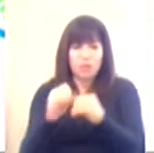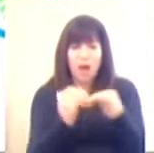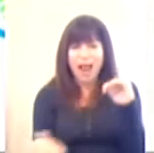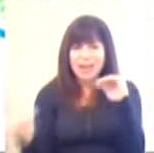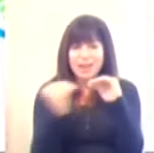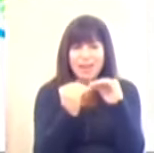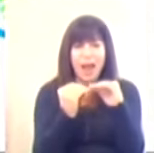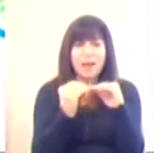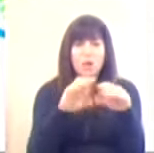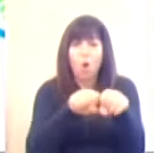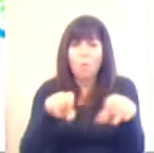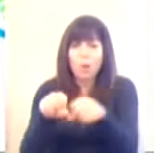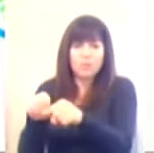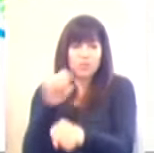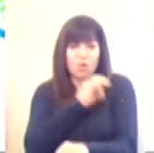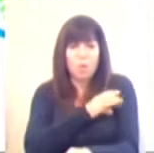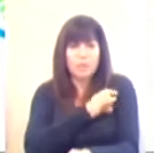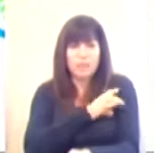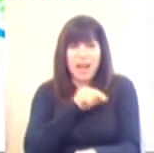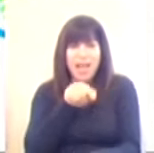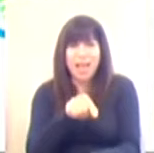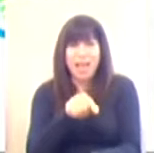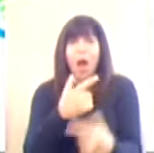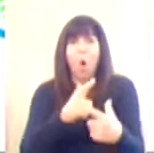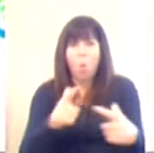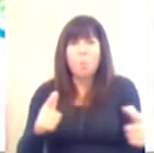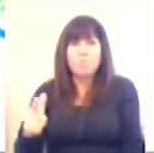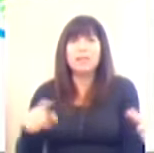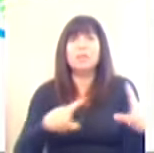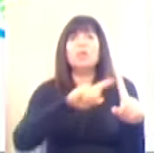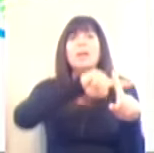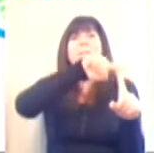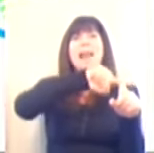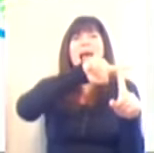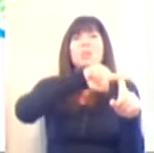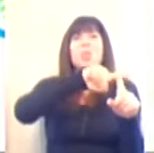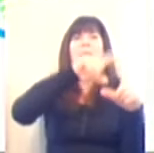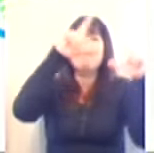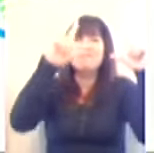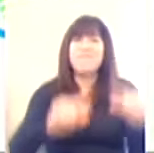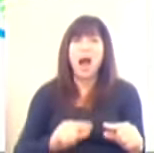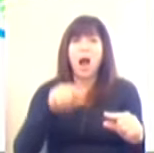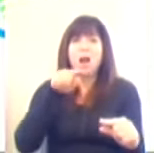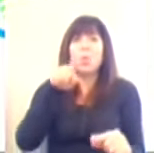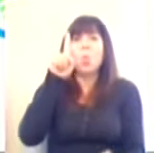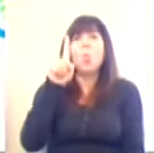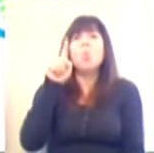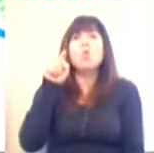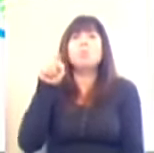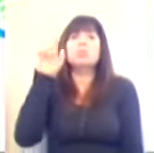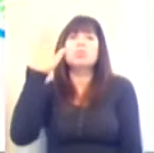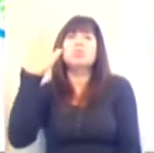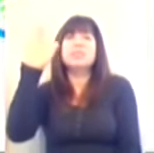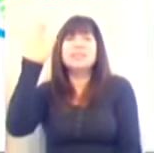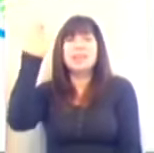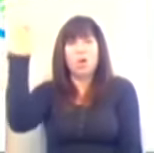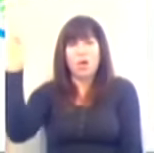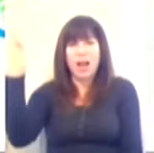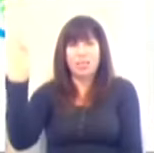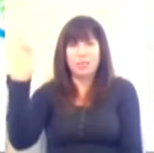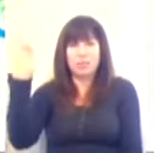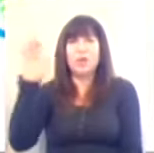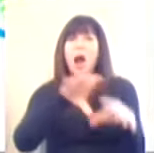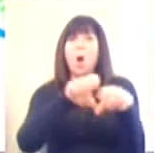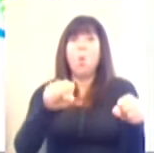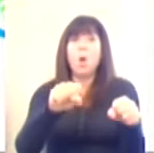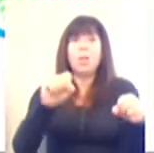con el objetivo de contener el aumento de temperatura del planeta en 1,5 grados, como nos convoca el Acuerdo de París.